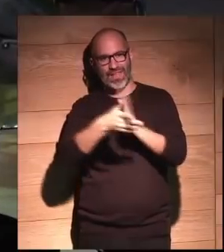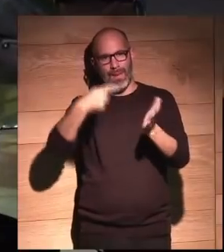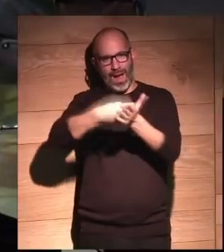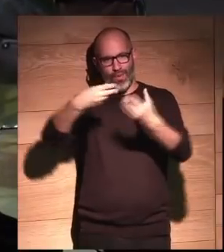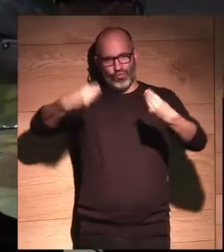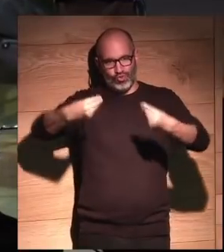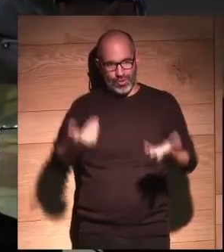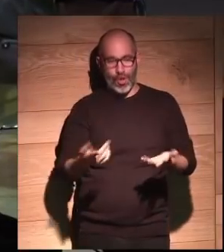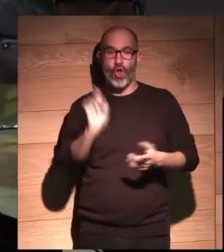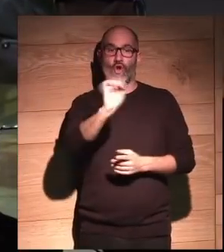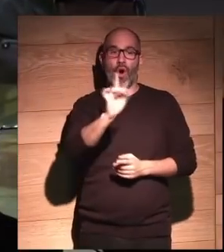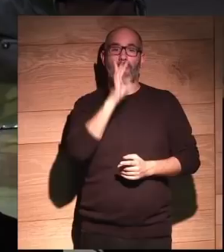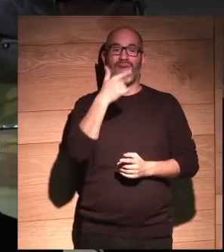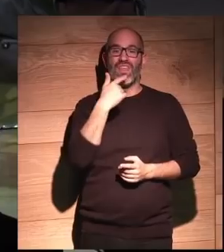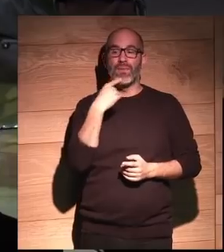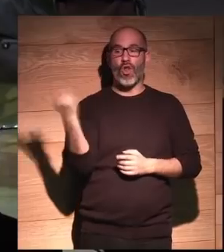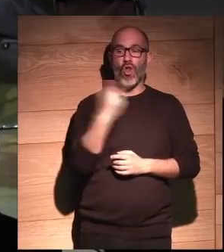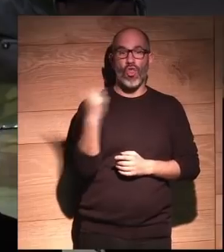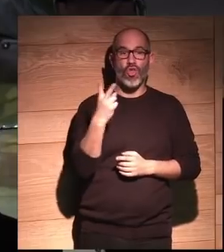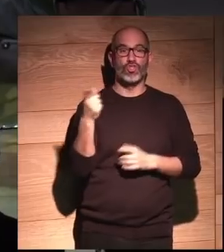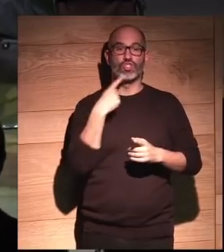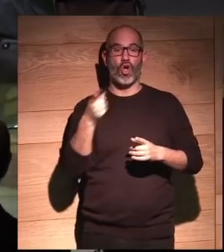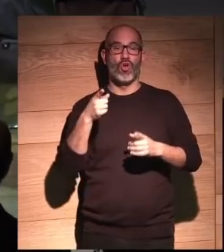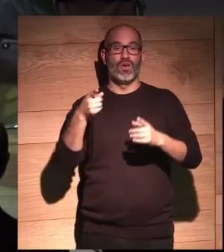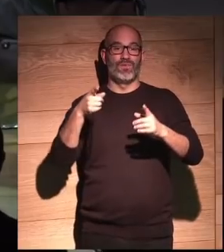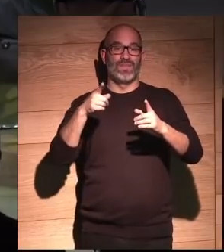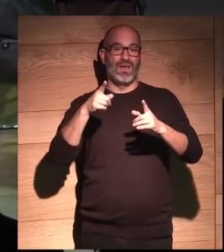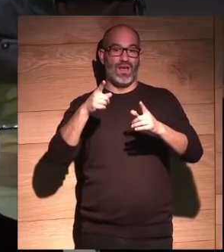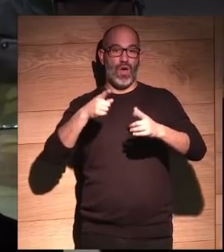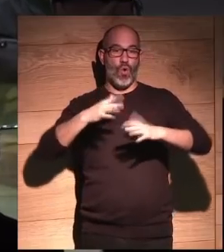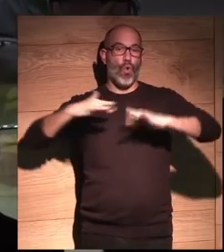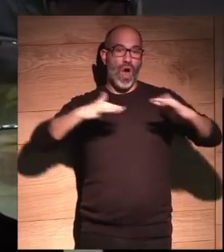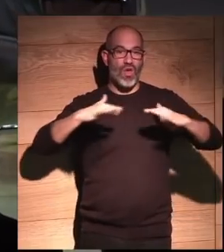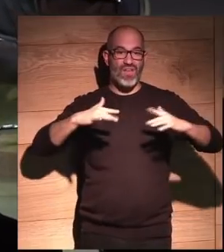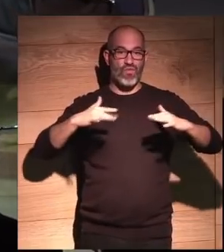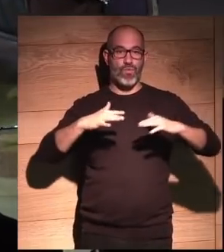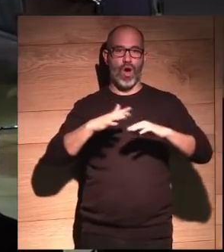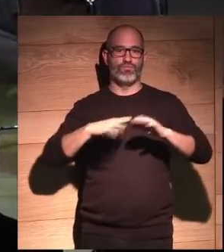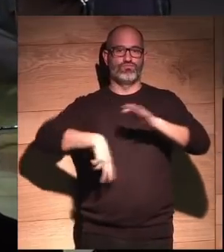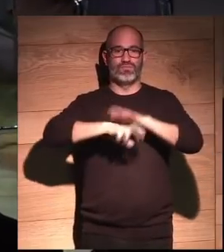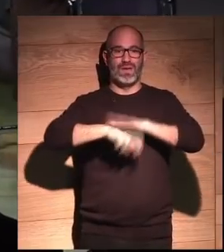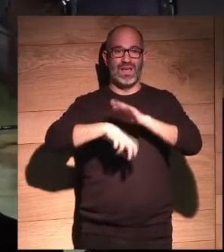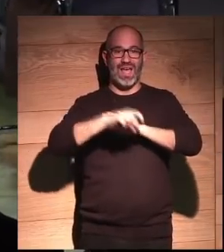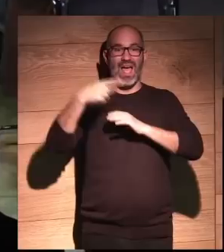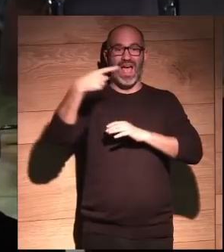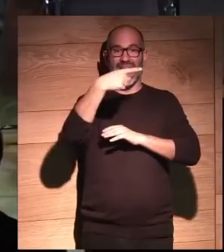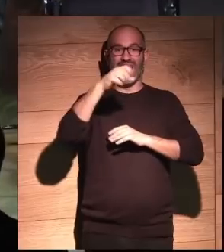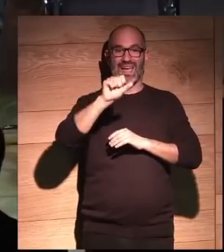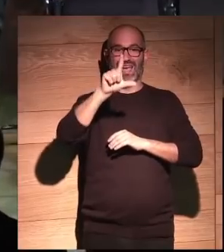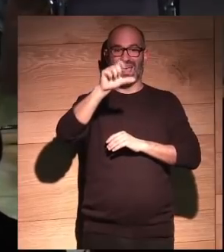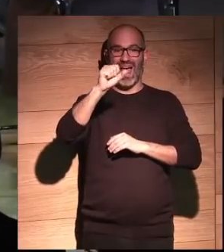a Ronaldo, les decimos de ellos que son jugadores galácticos, ¿no? Son galácticos. En griego, leche